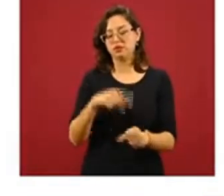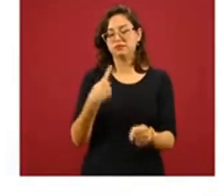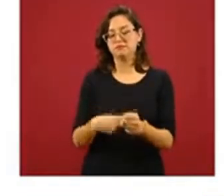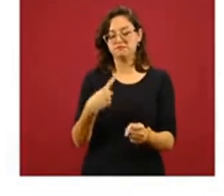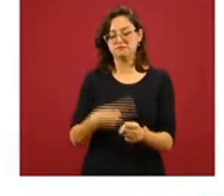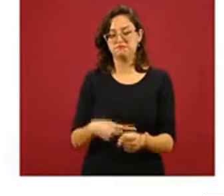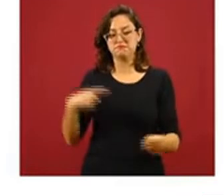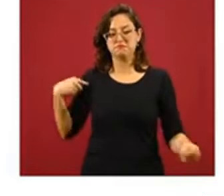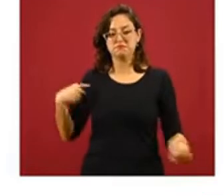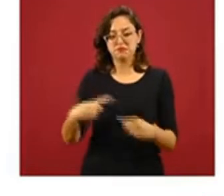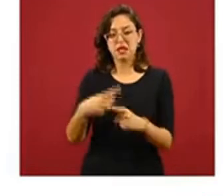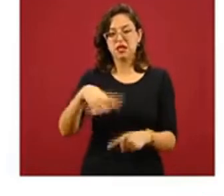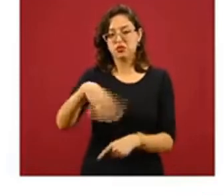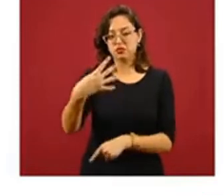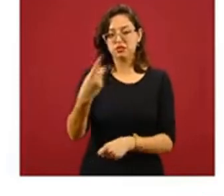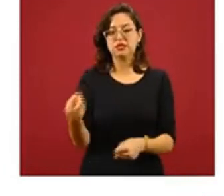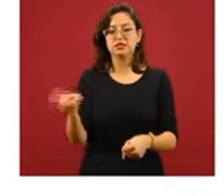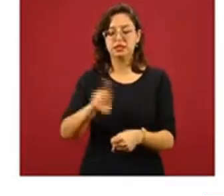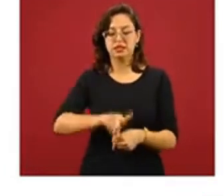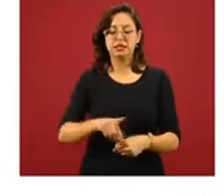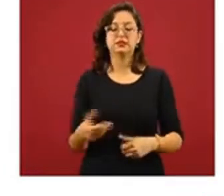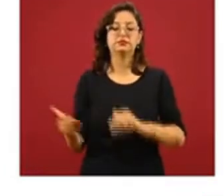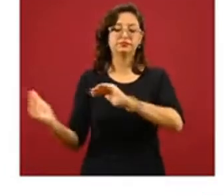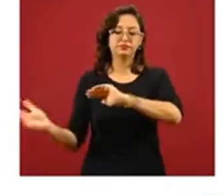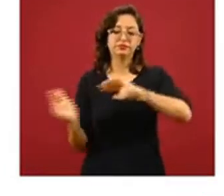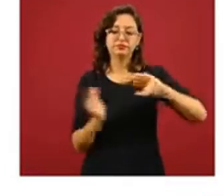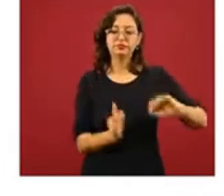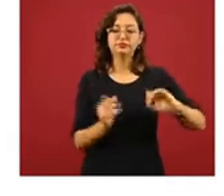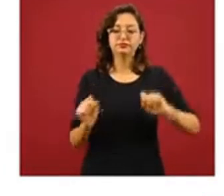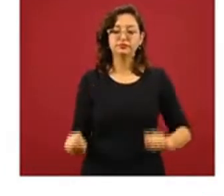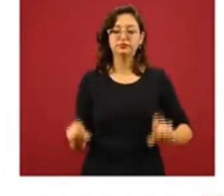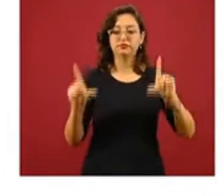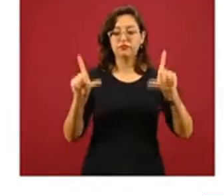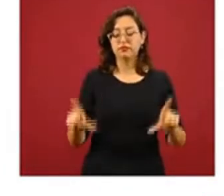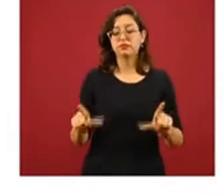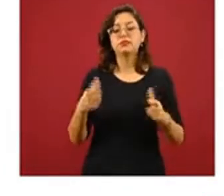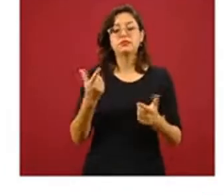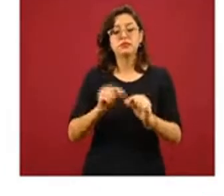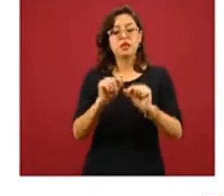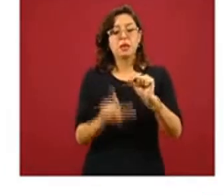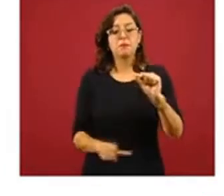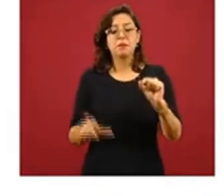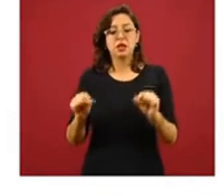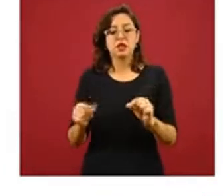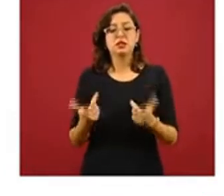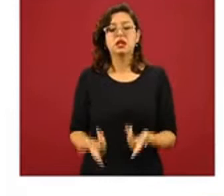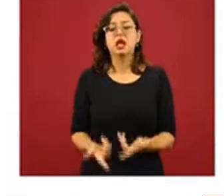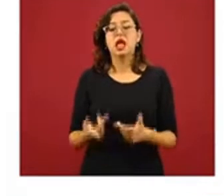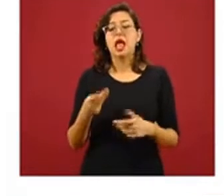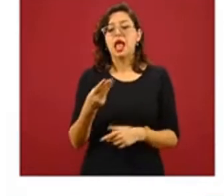últimos 14 días. La siguiente diapositiva, veamos los números actualizados para México. De las